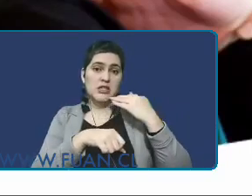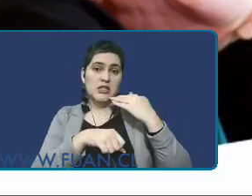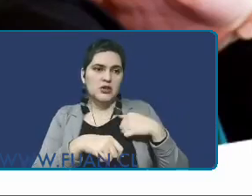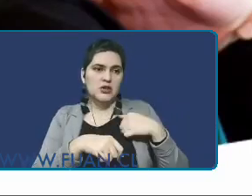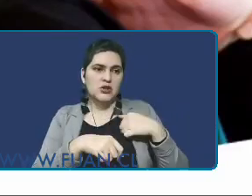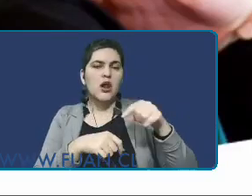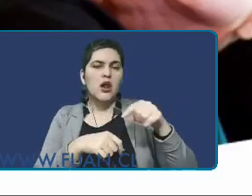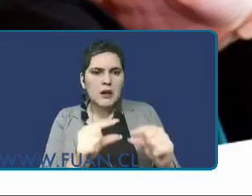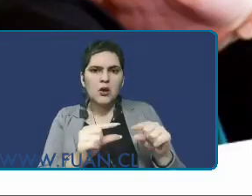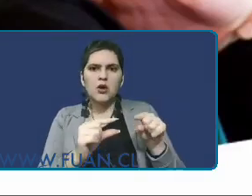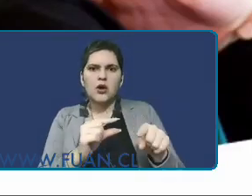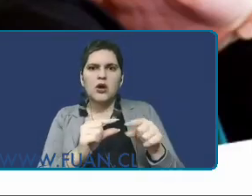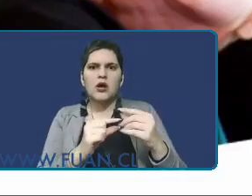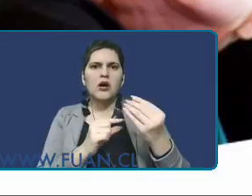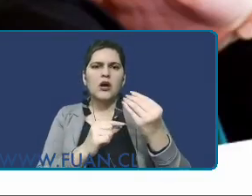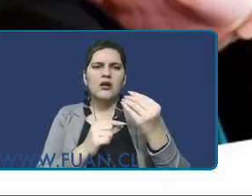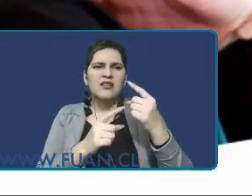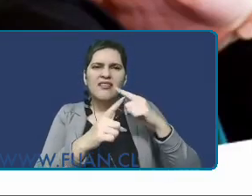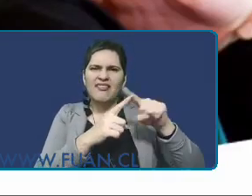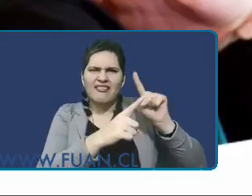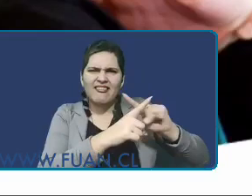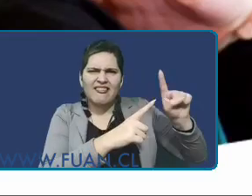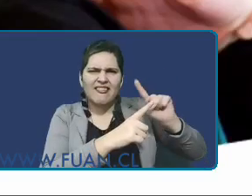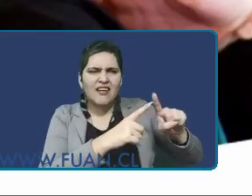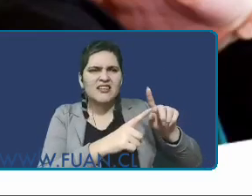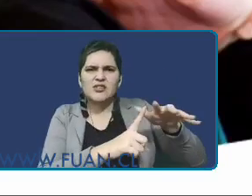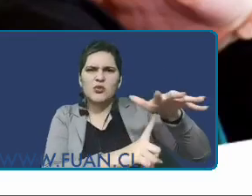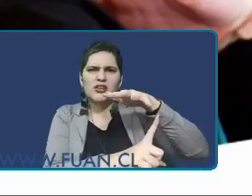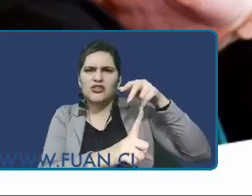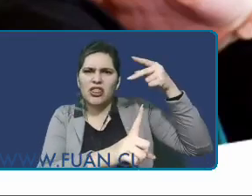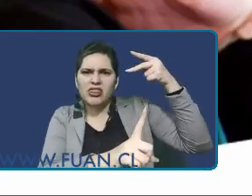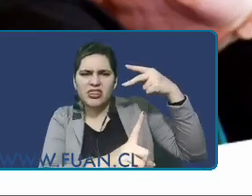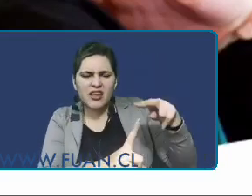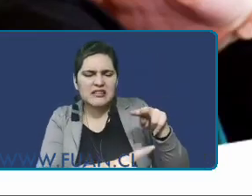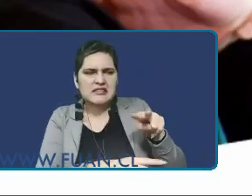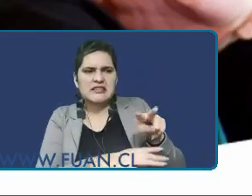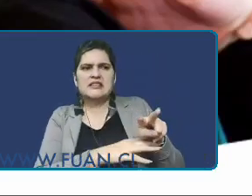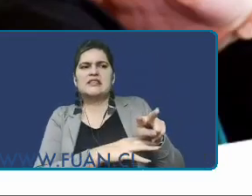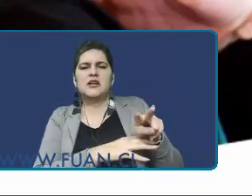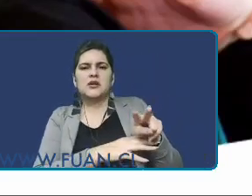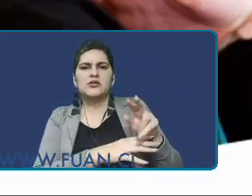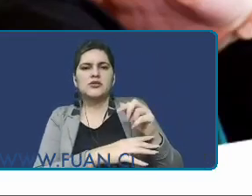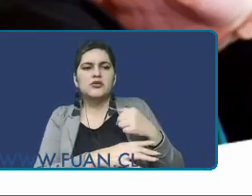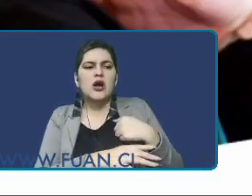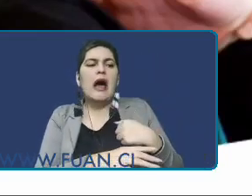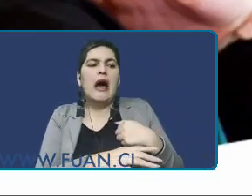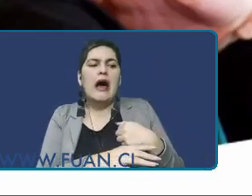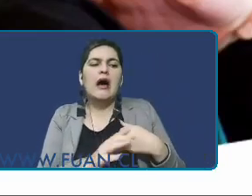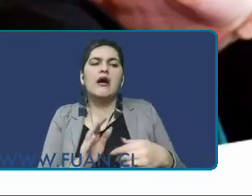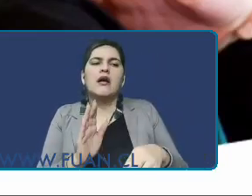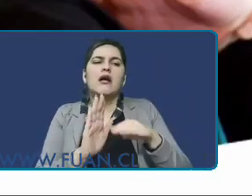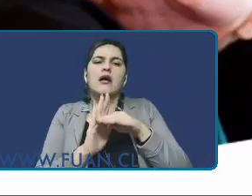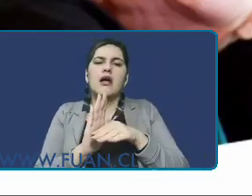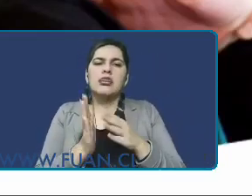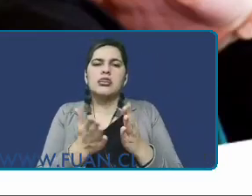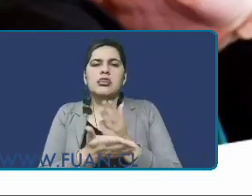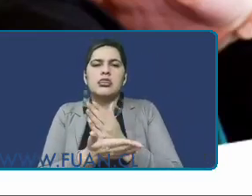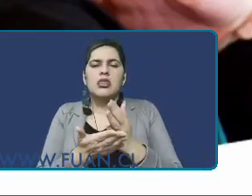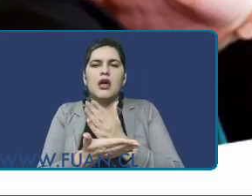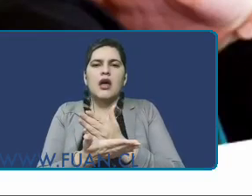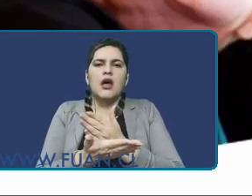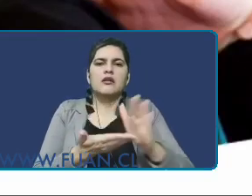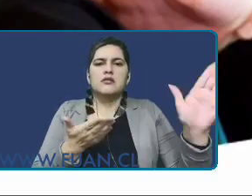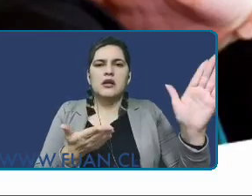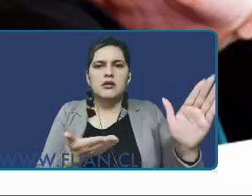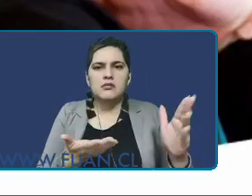situaciones, y lo someto a una dieta libre de gluten y caseína. ¿Qué le estoy quitando? A lo mejor lo único que estaba comiendo, la leche, los